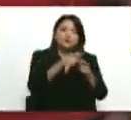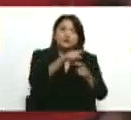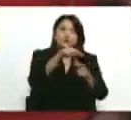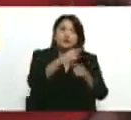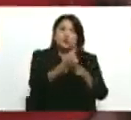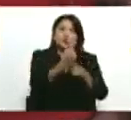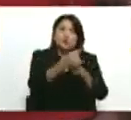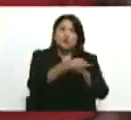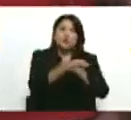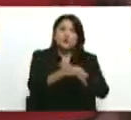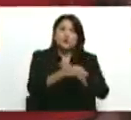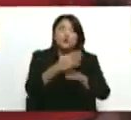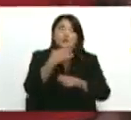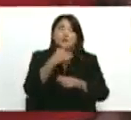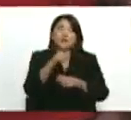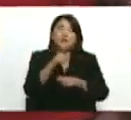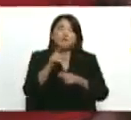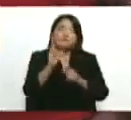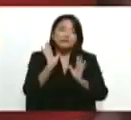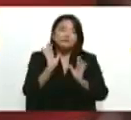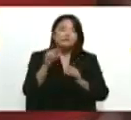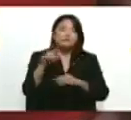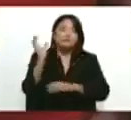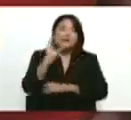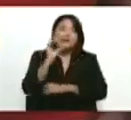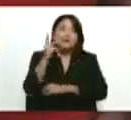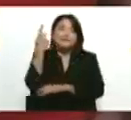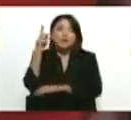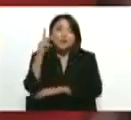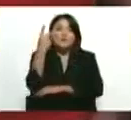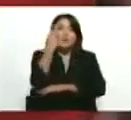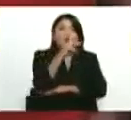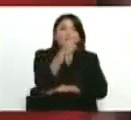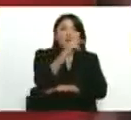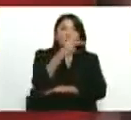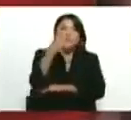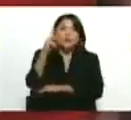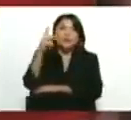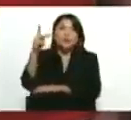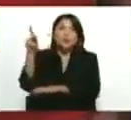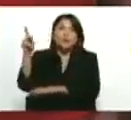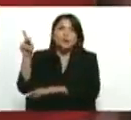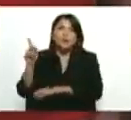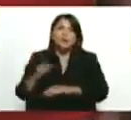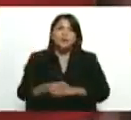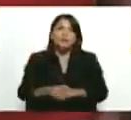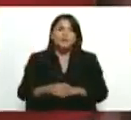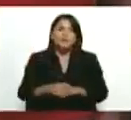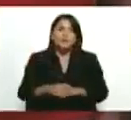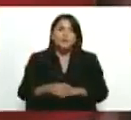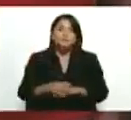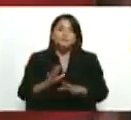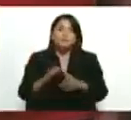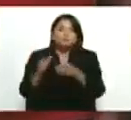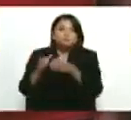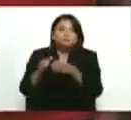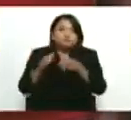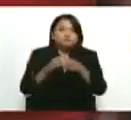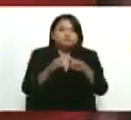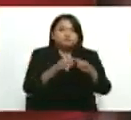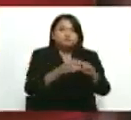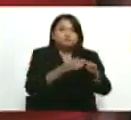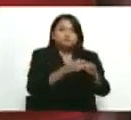En Caracas lo hacemos por parroquia. ¿Qué ocurre ahí? Bueno, muy sencillo, pues, los actos